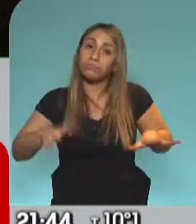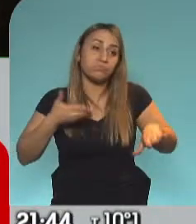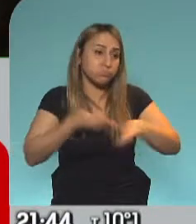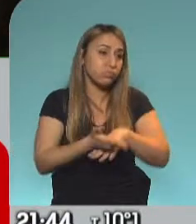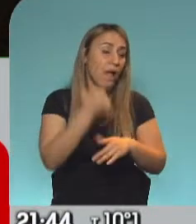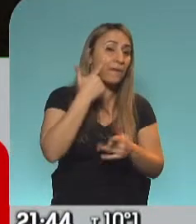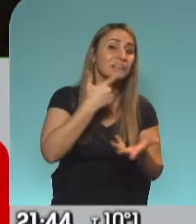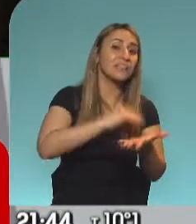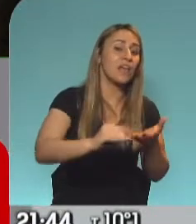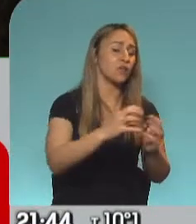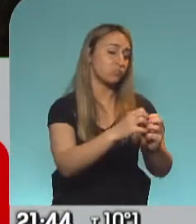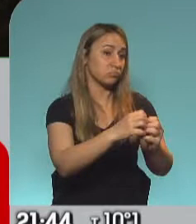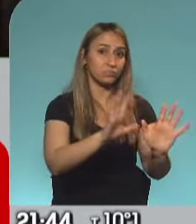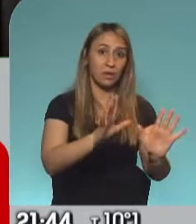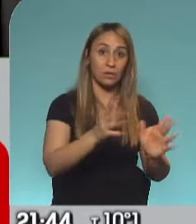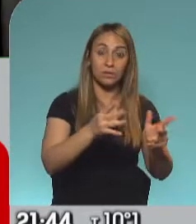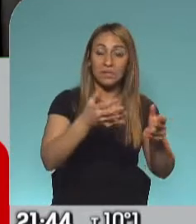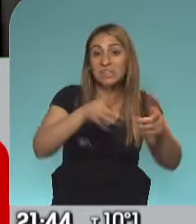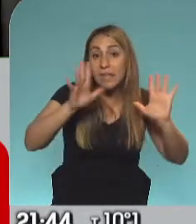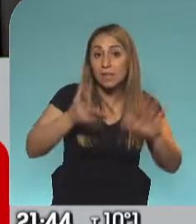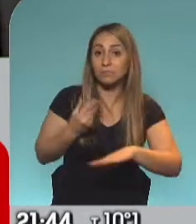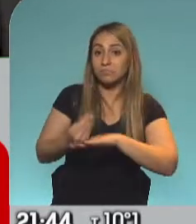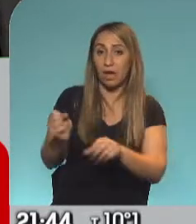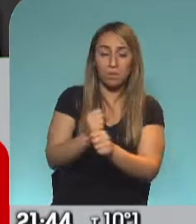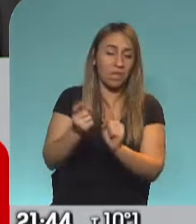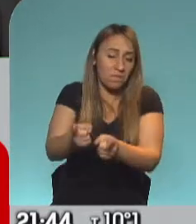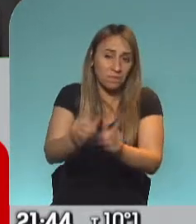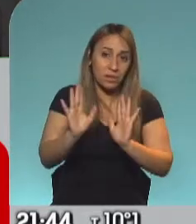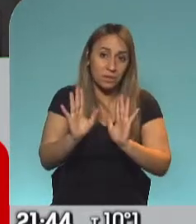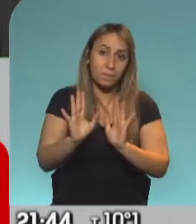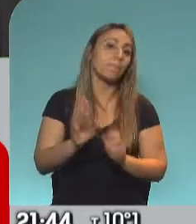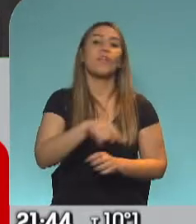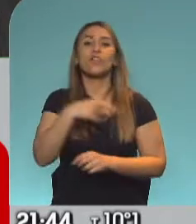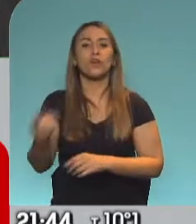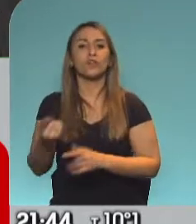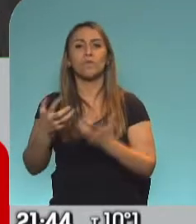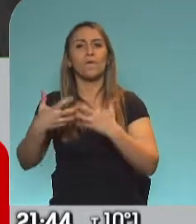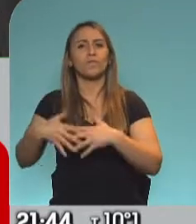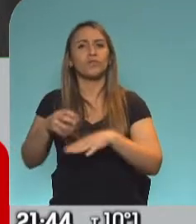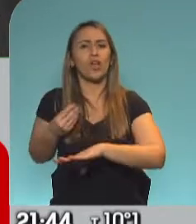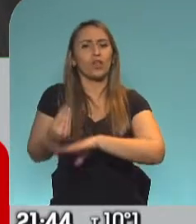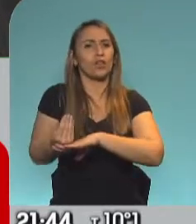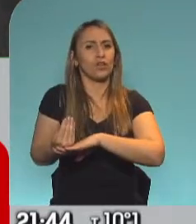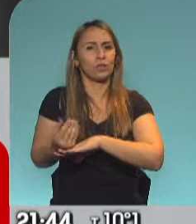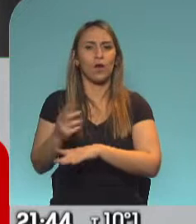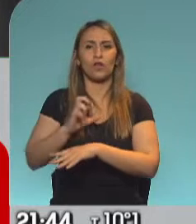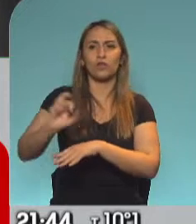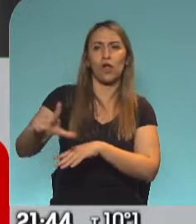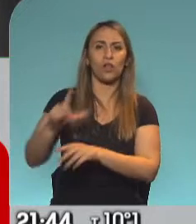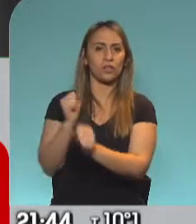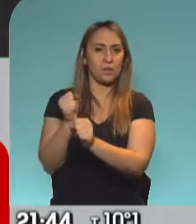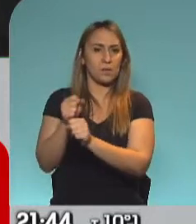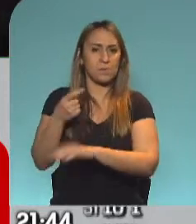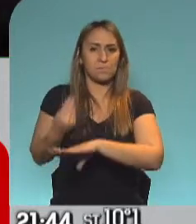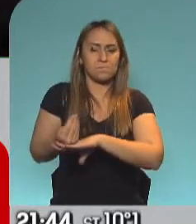fácil porque en realidad pasan a cumplir funciones que eran diferentes a las cuales habían en su momento tenido el acuerdo pertinente y que lo